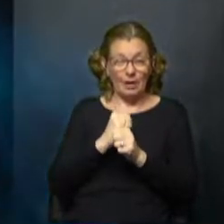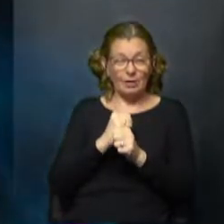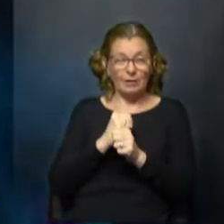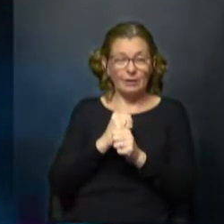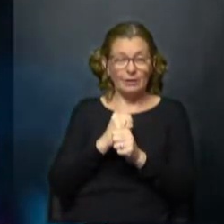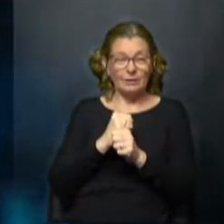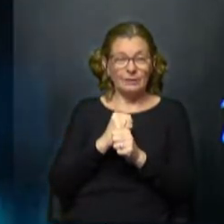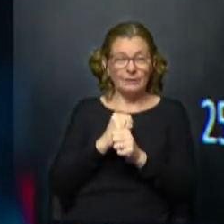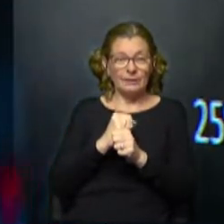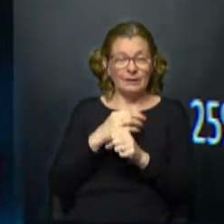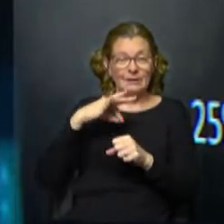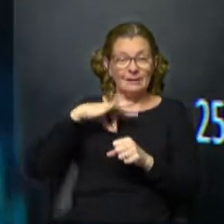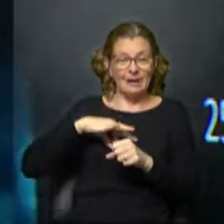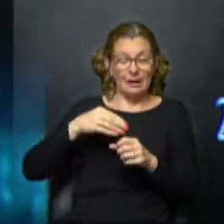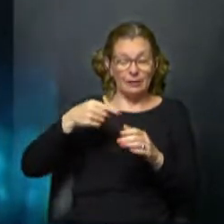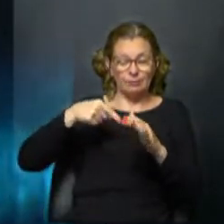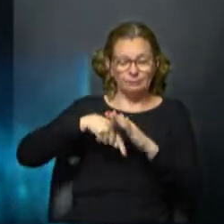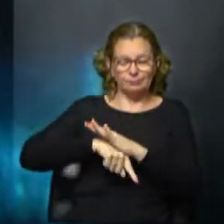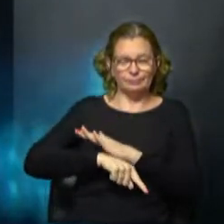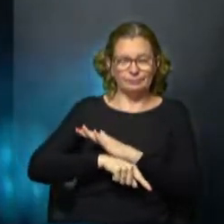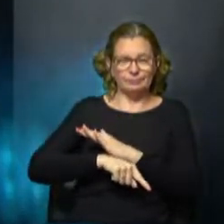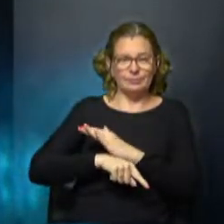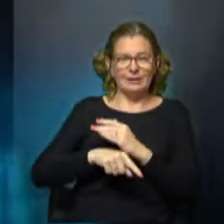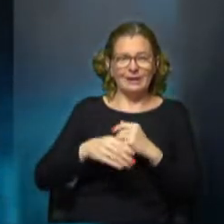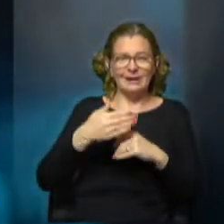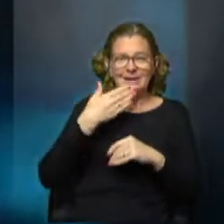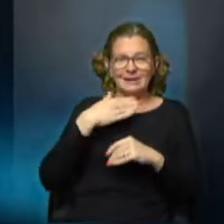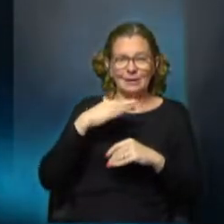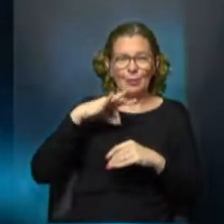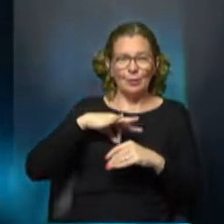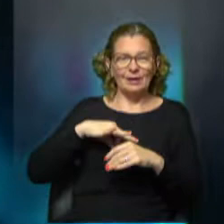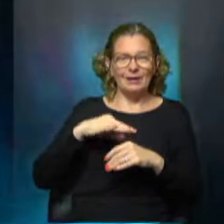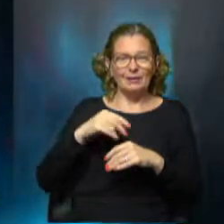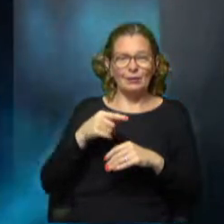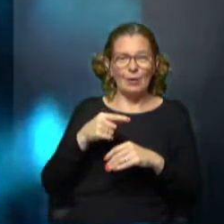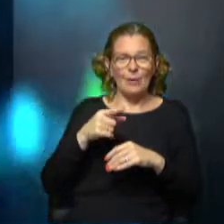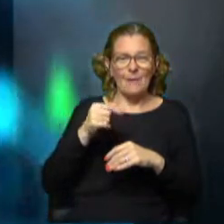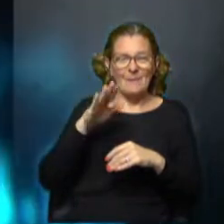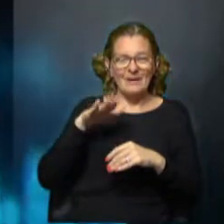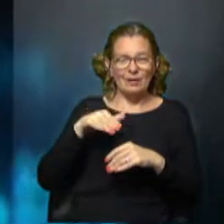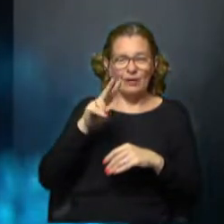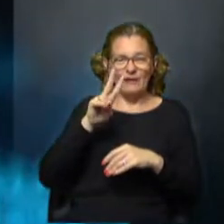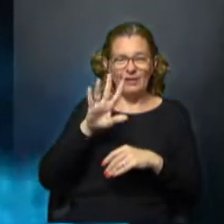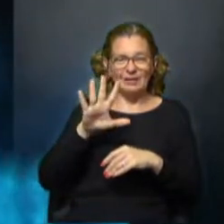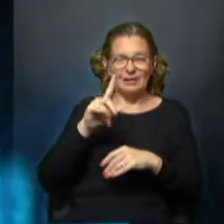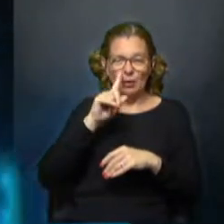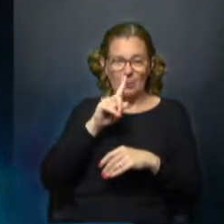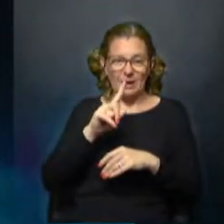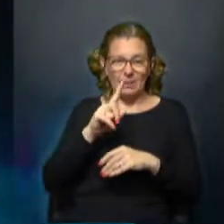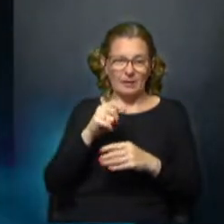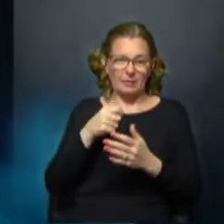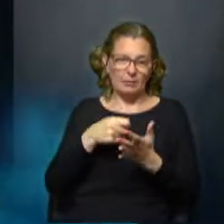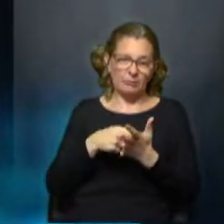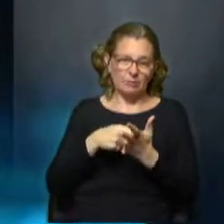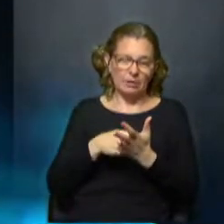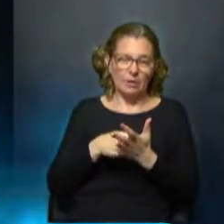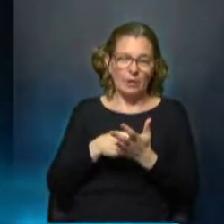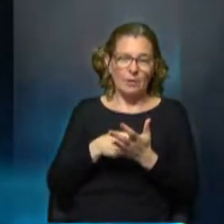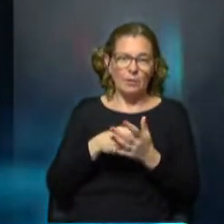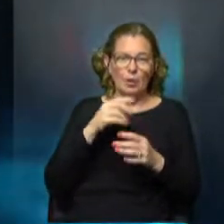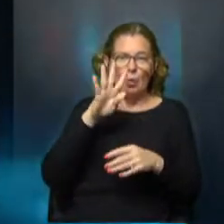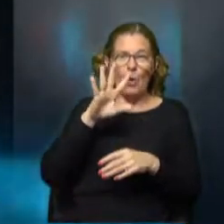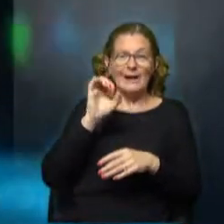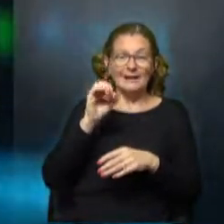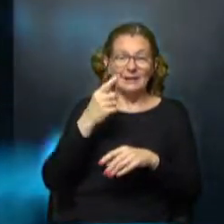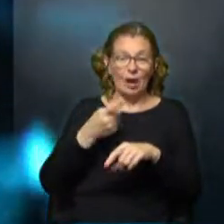lo que son salarios sumergidos entendido como un ingreso líquido menor a 25 mil pesos justamente por 40 horas